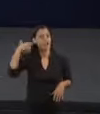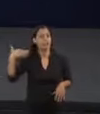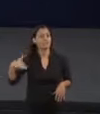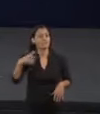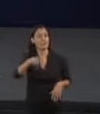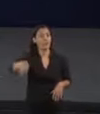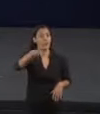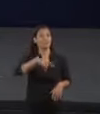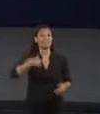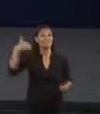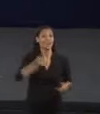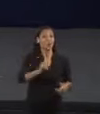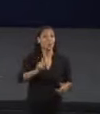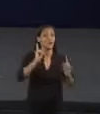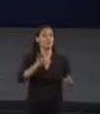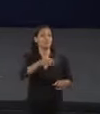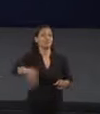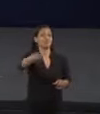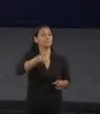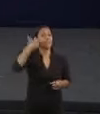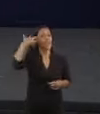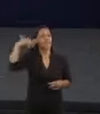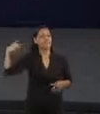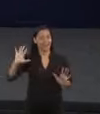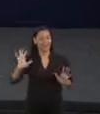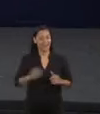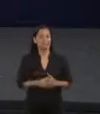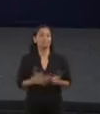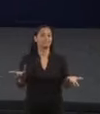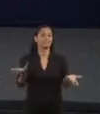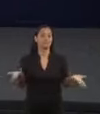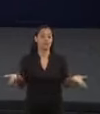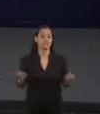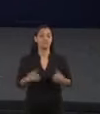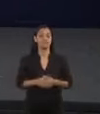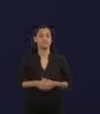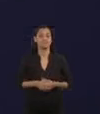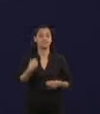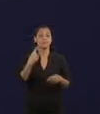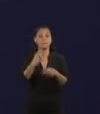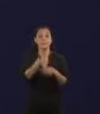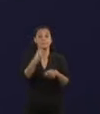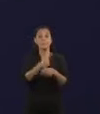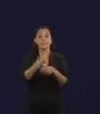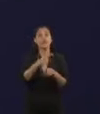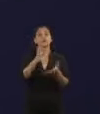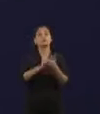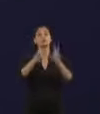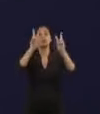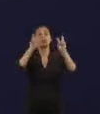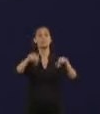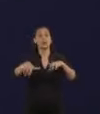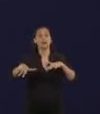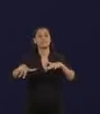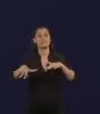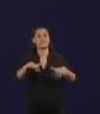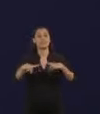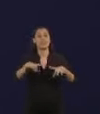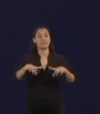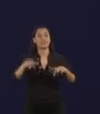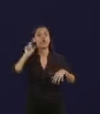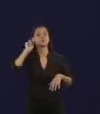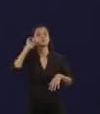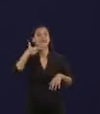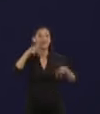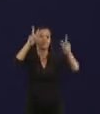cuando no vengo en serio yo los extraño bueno en primer lugar en relación a la situación del gas